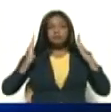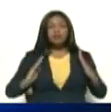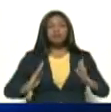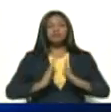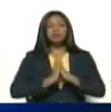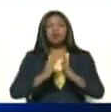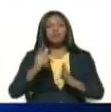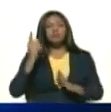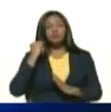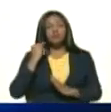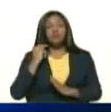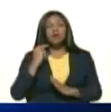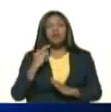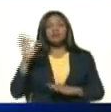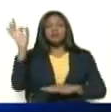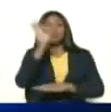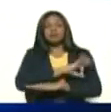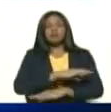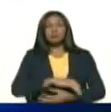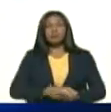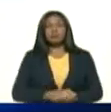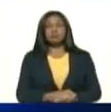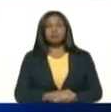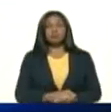equipo técnico, bueno, está